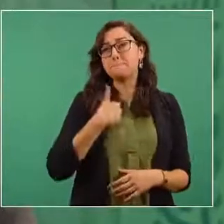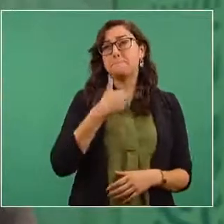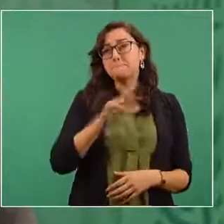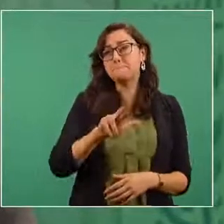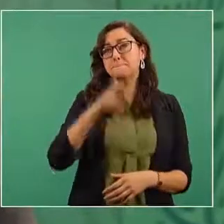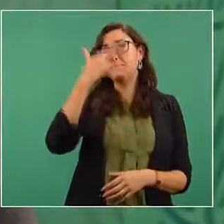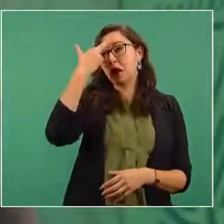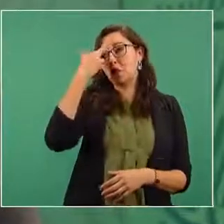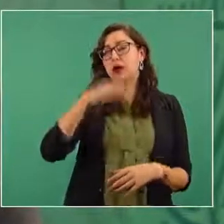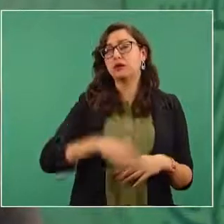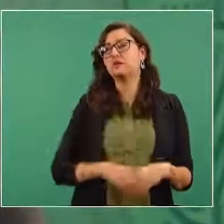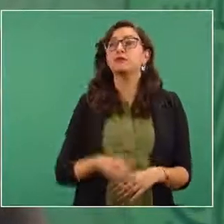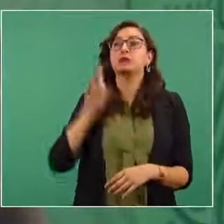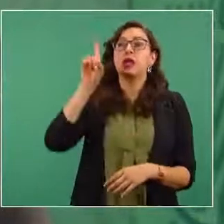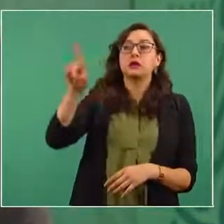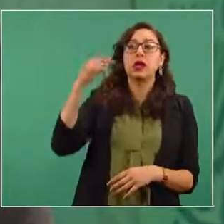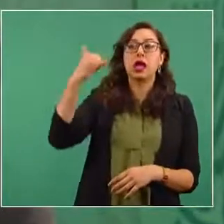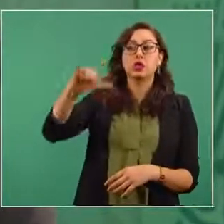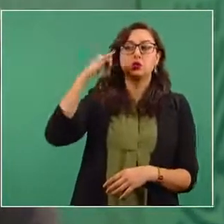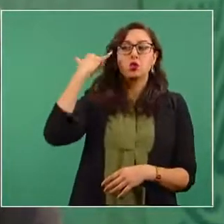a Mérida, Yucatán,